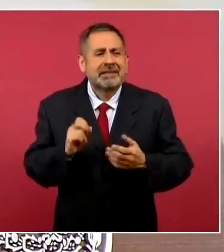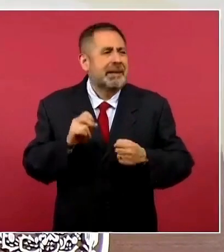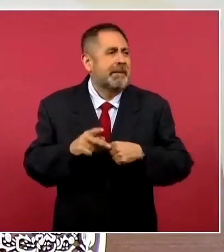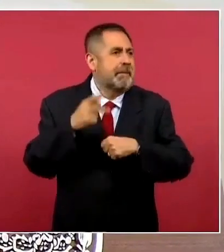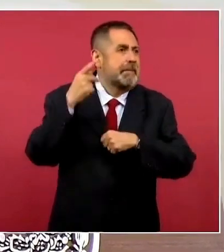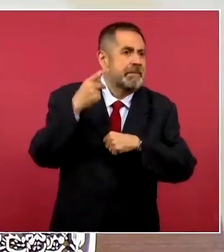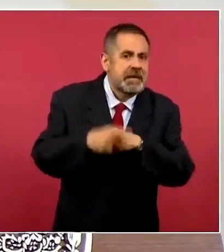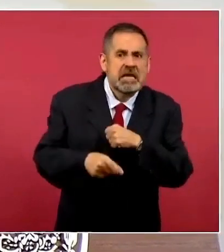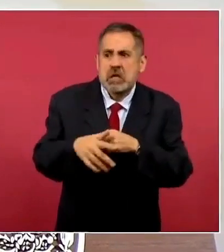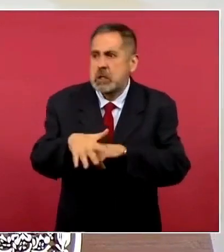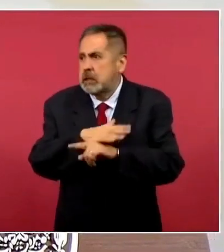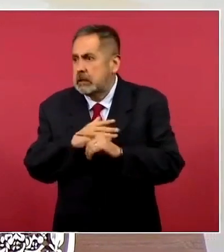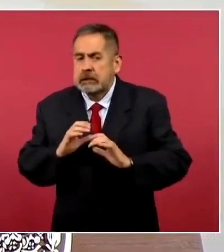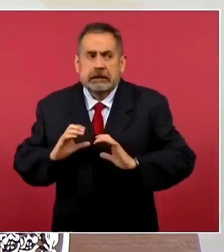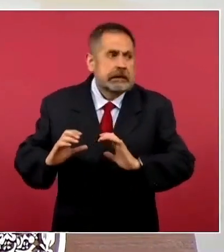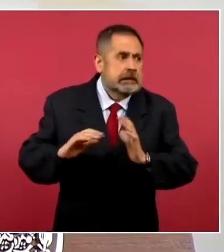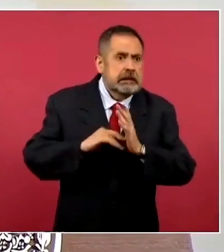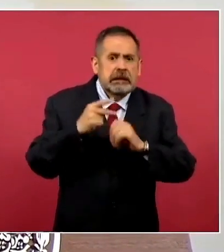un ambiente